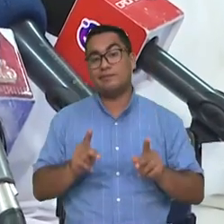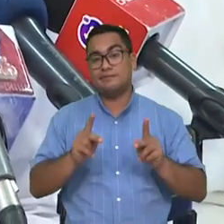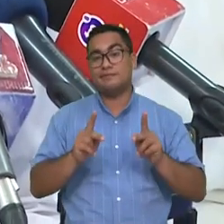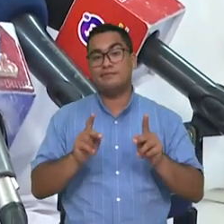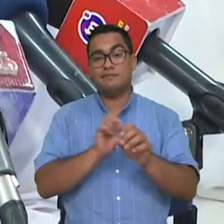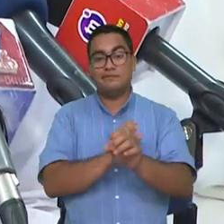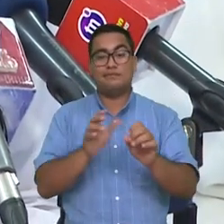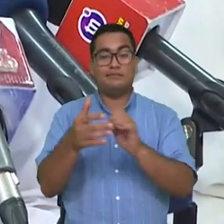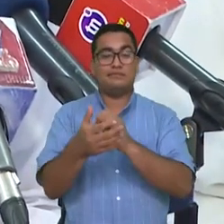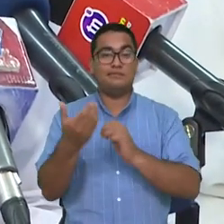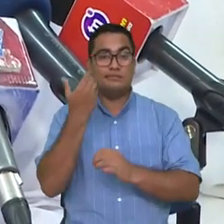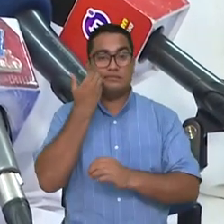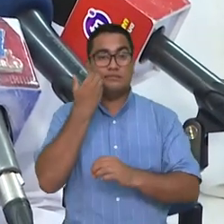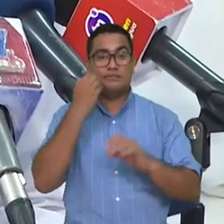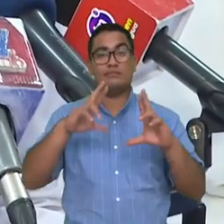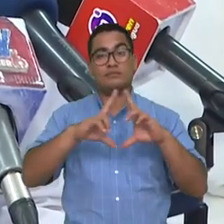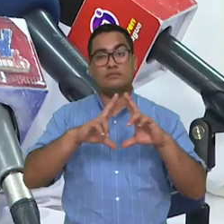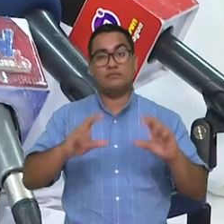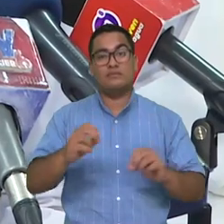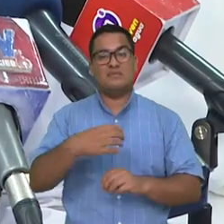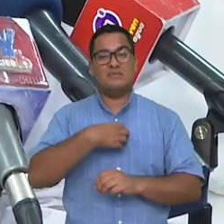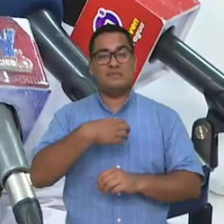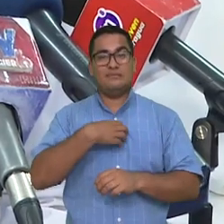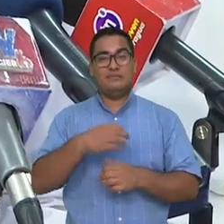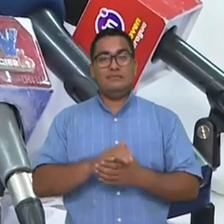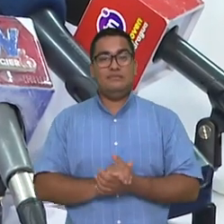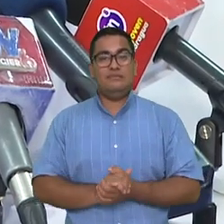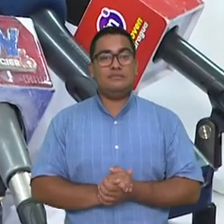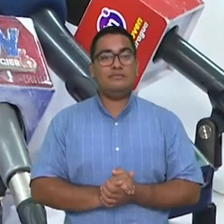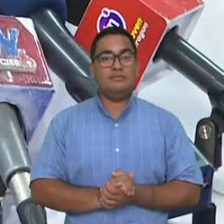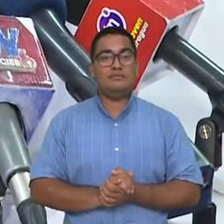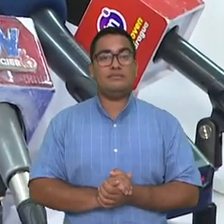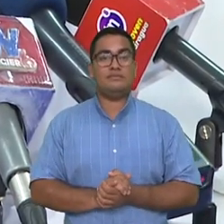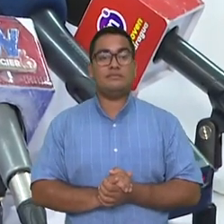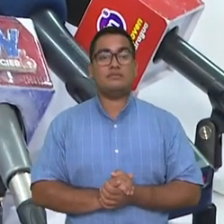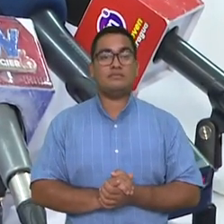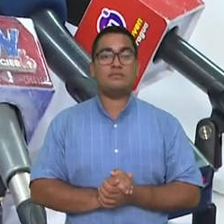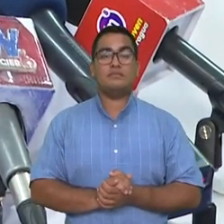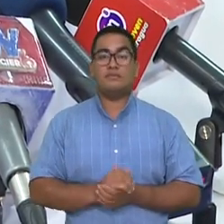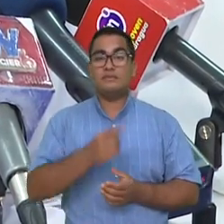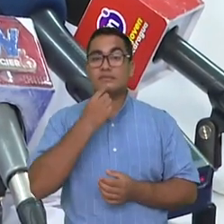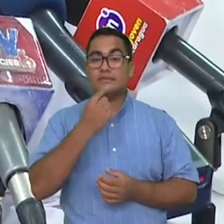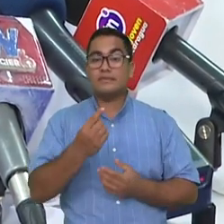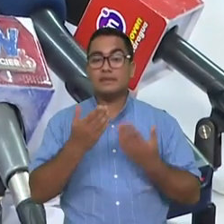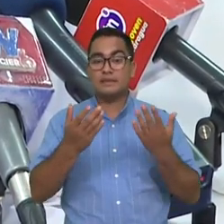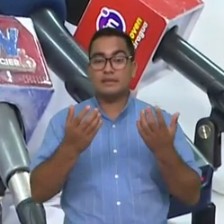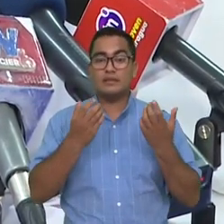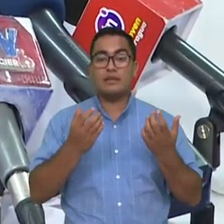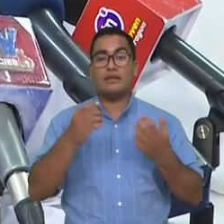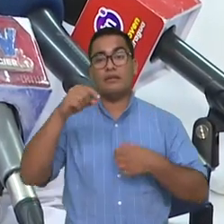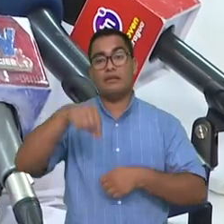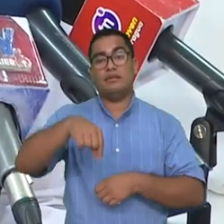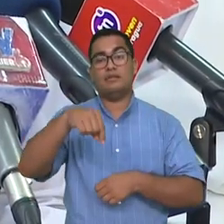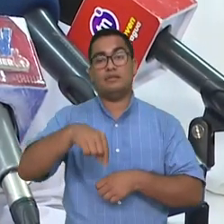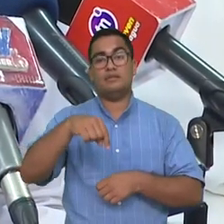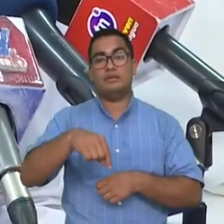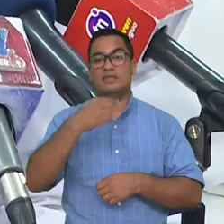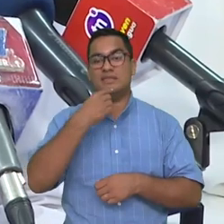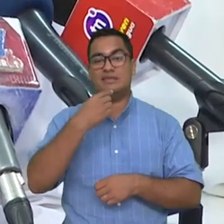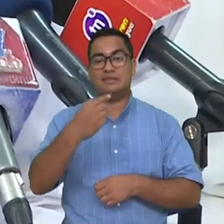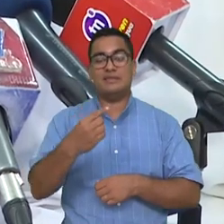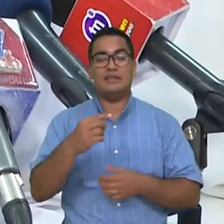de COVID-19 en nuestro país, ¿verdad? Nosotros queremos reiterar que en este momento